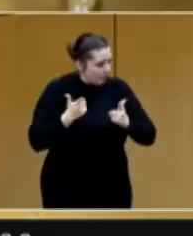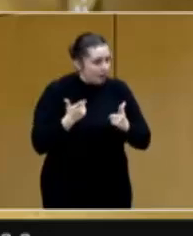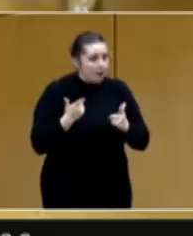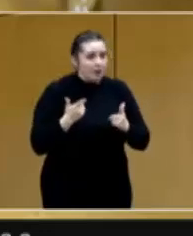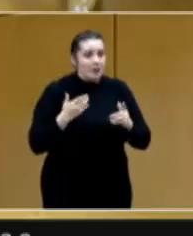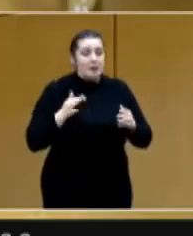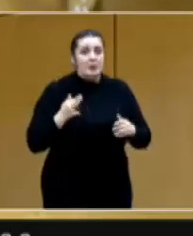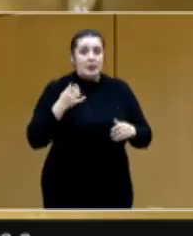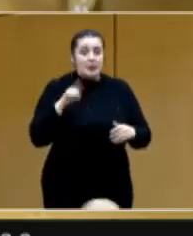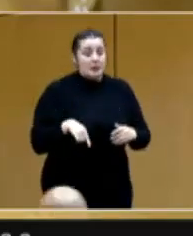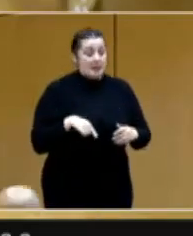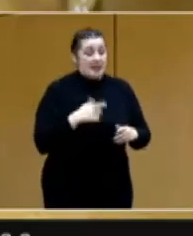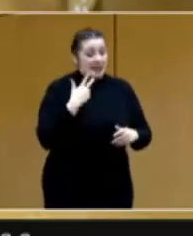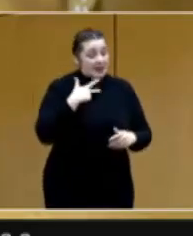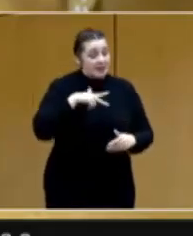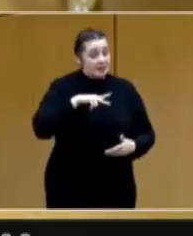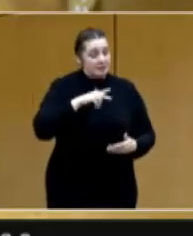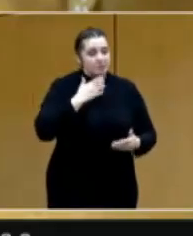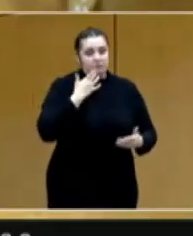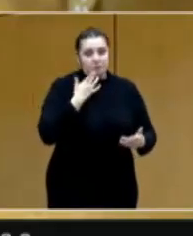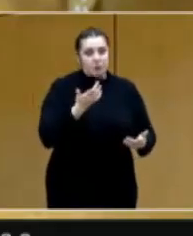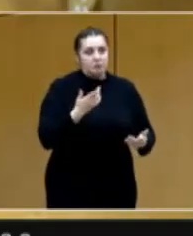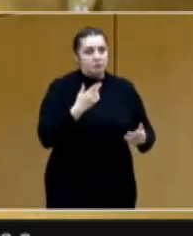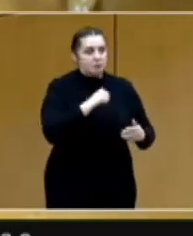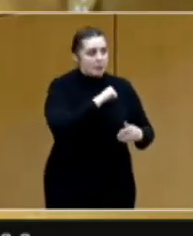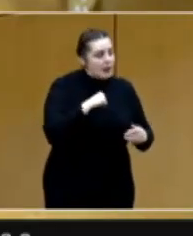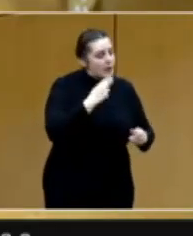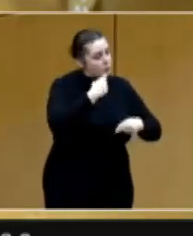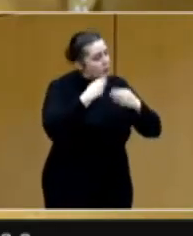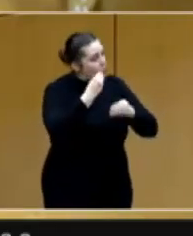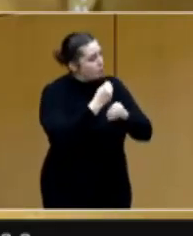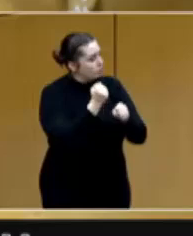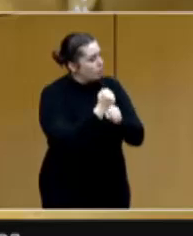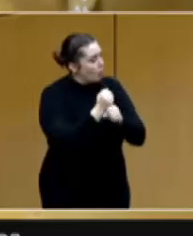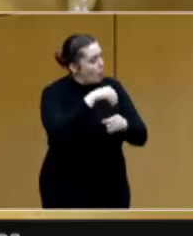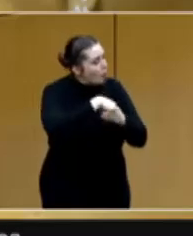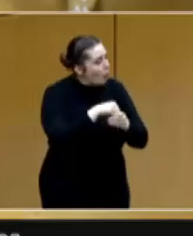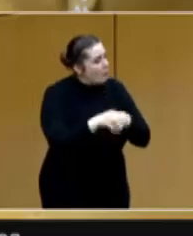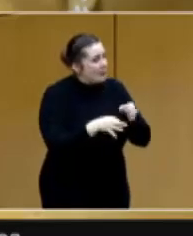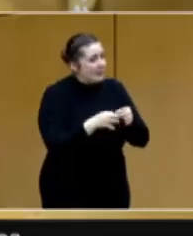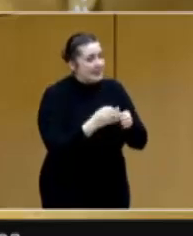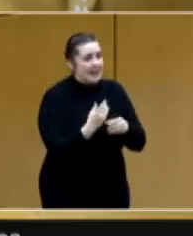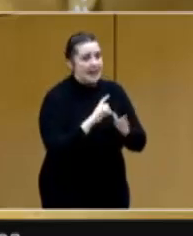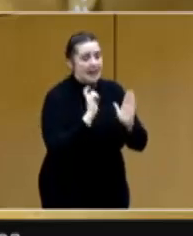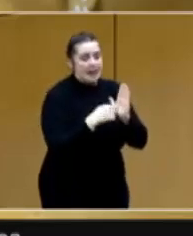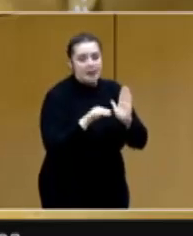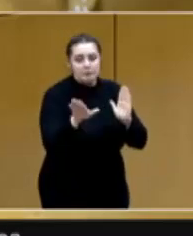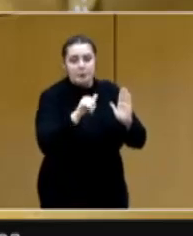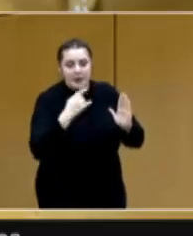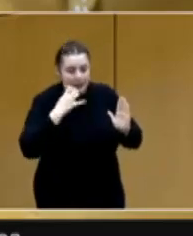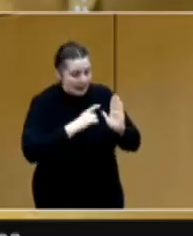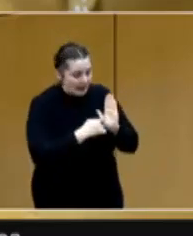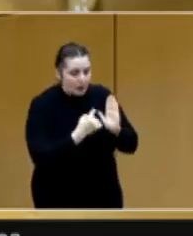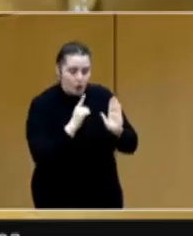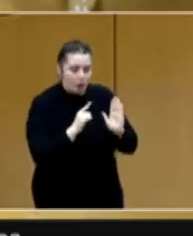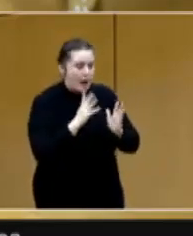por todos aquellos operadores privados y públicos que no están directamente concernidos por la ley todas las administraciones tienen